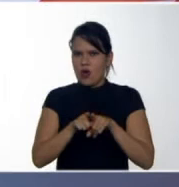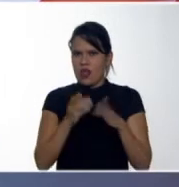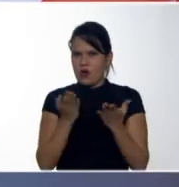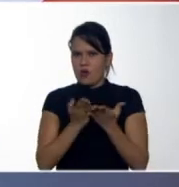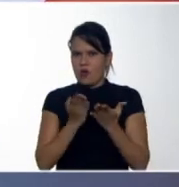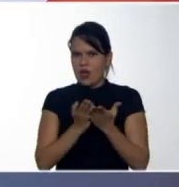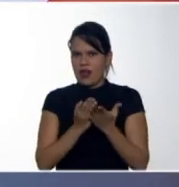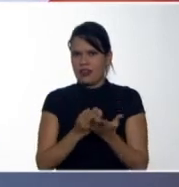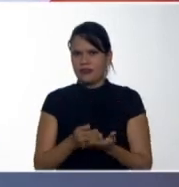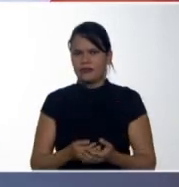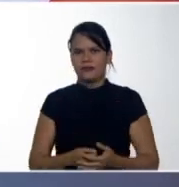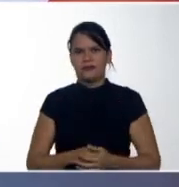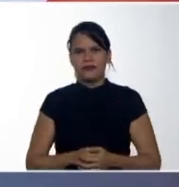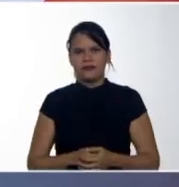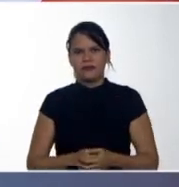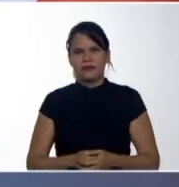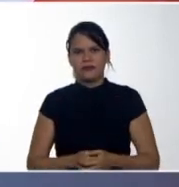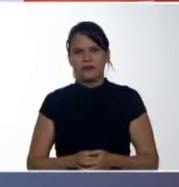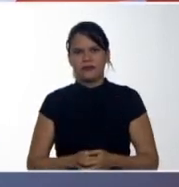es